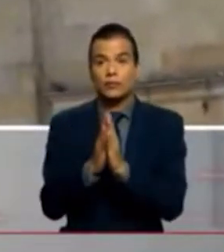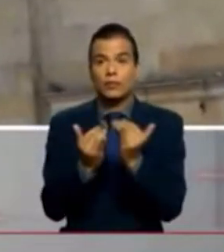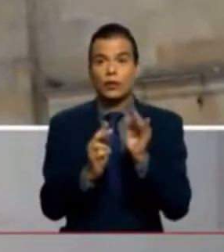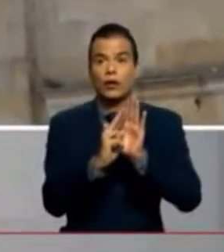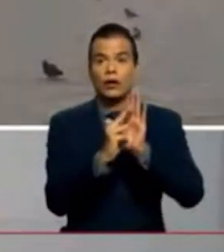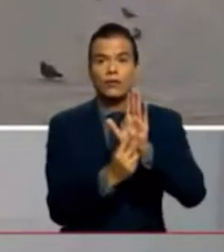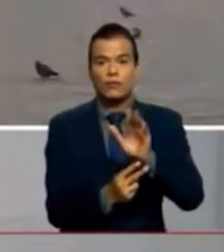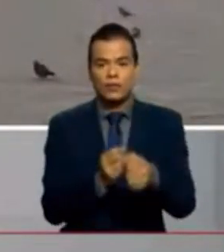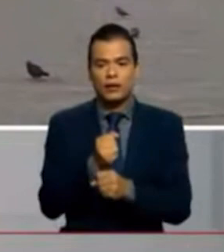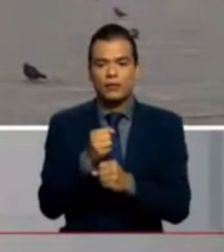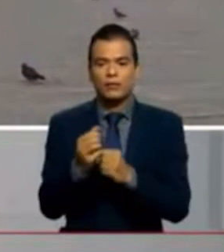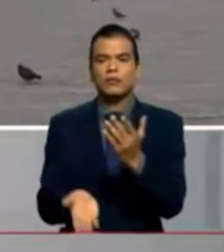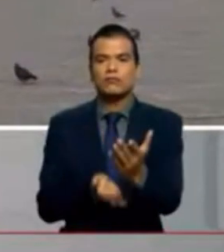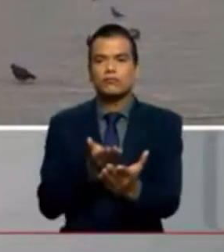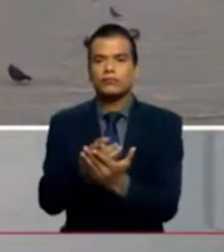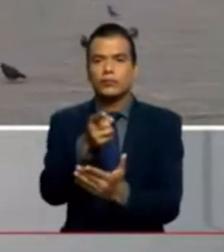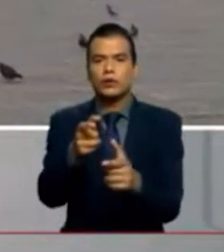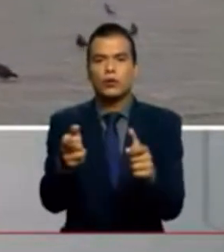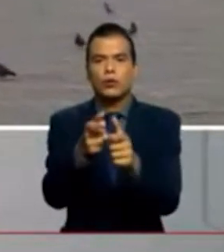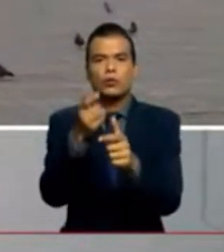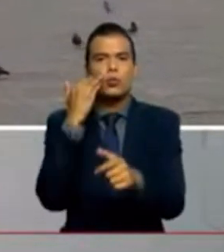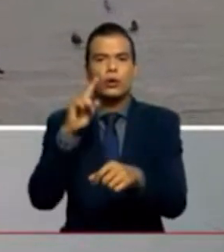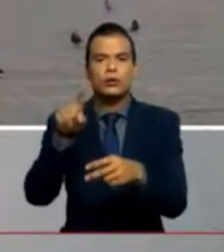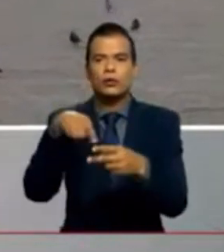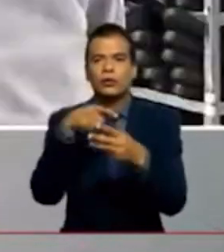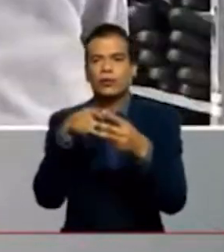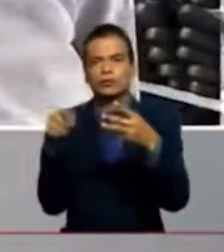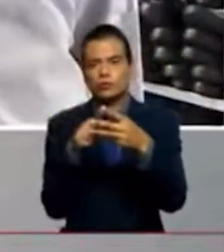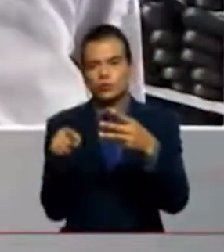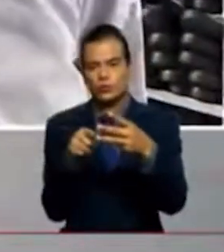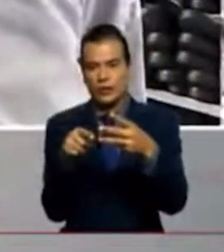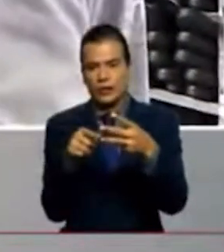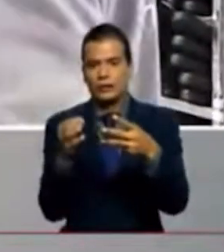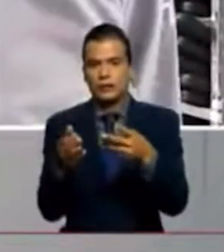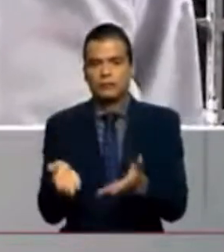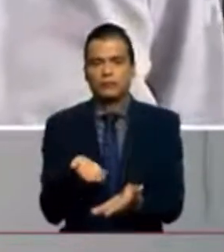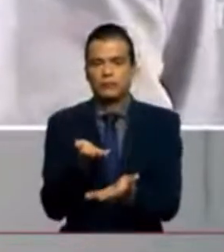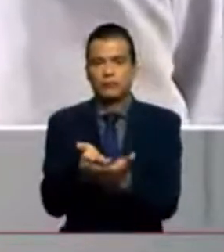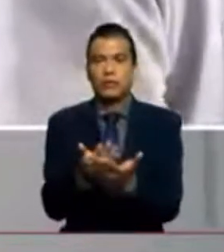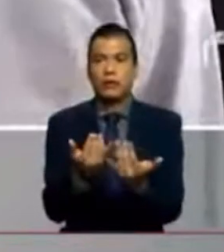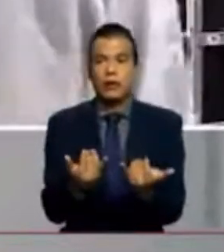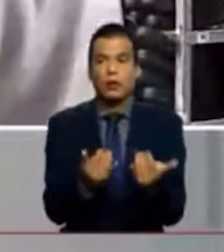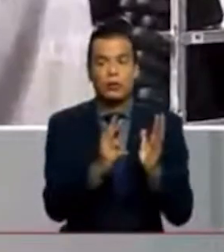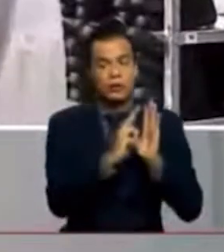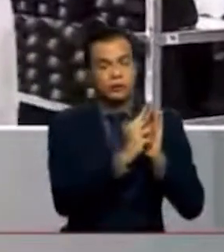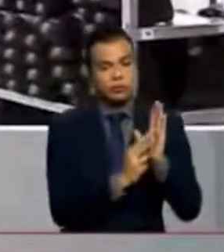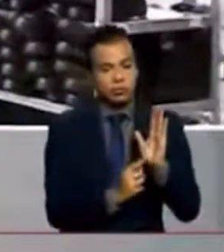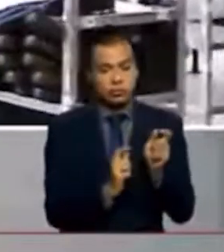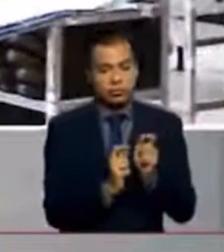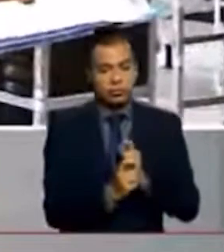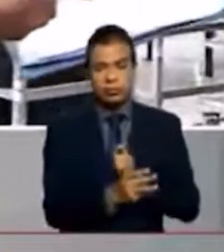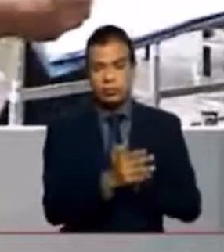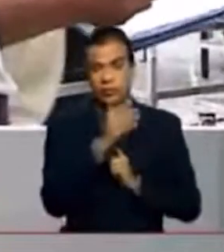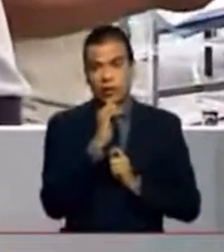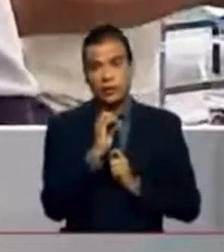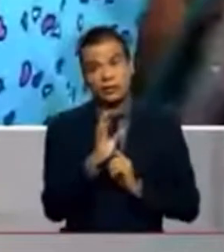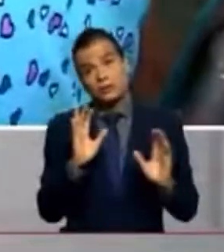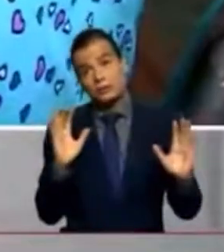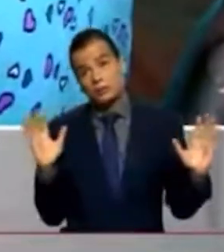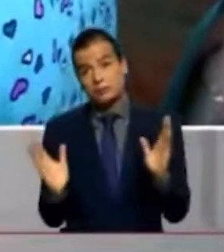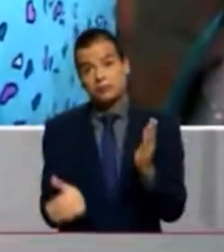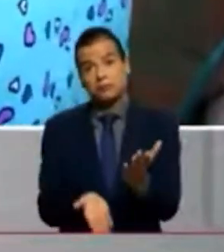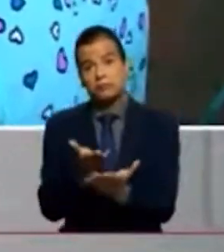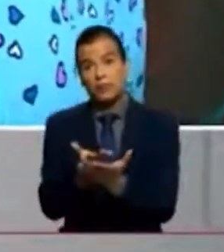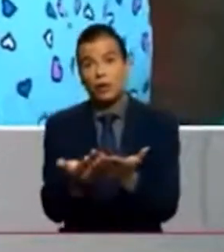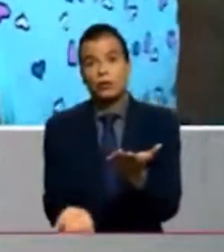se presentará en 2 semanas en el Congreso de la República, aunque no surtió los cambios que ellos esperaban para presentarla